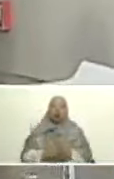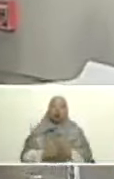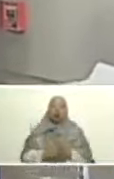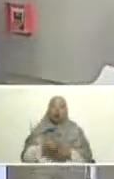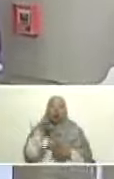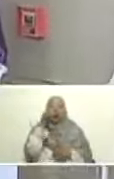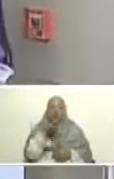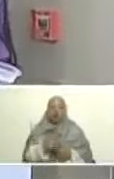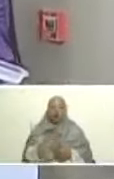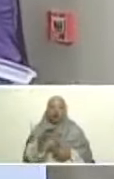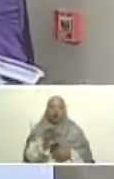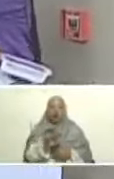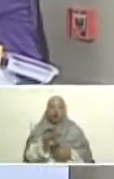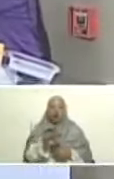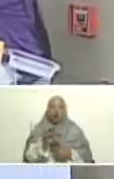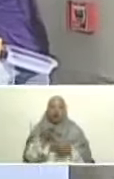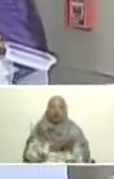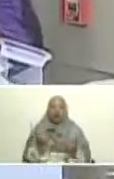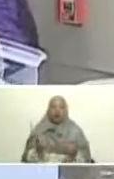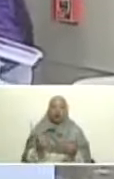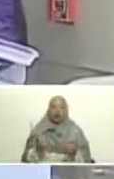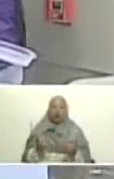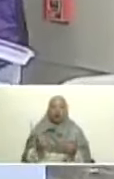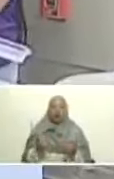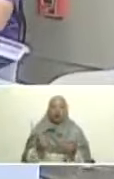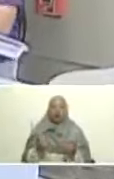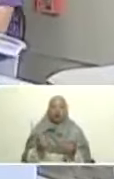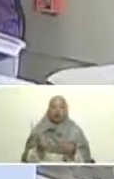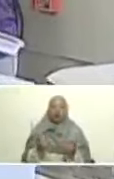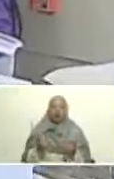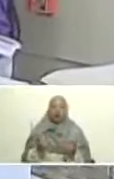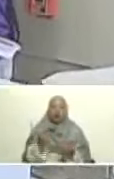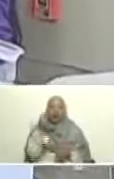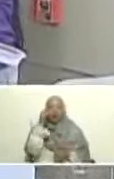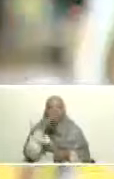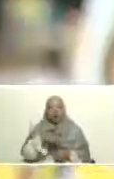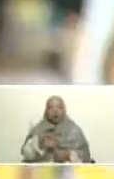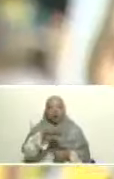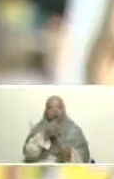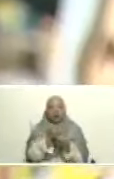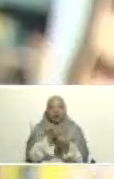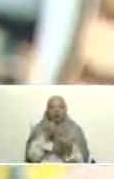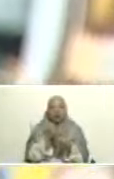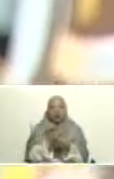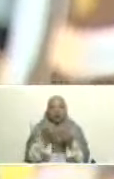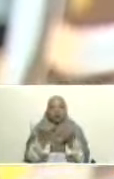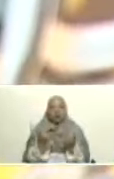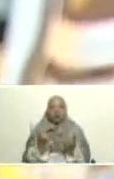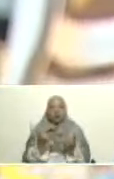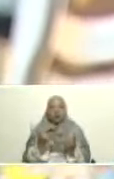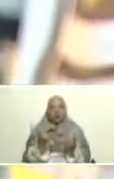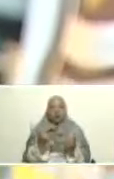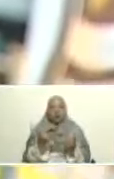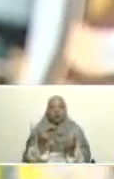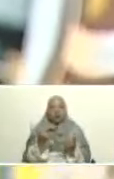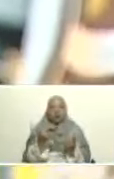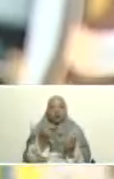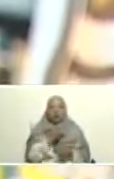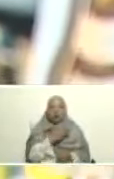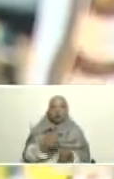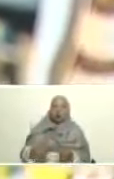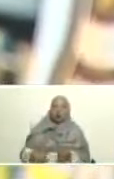A mí me gustaría regalarle esta bandeja para que lo haga de desayuno, cualquier cosita. Ahí está nuestro número de teléfono. Contrataciones, estoy a la